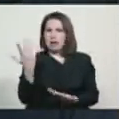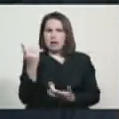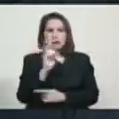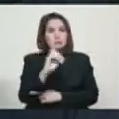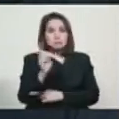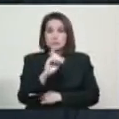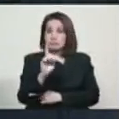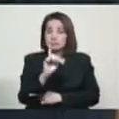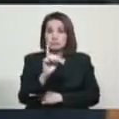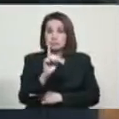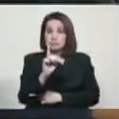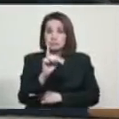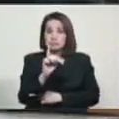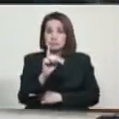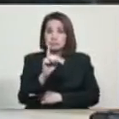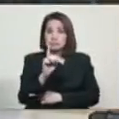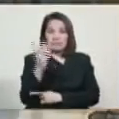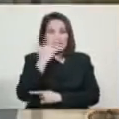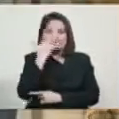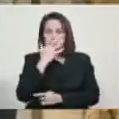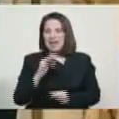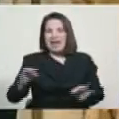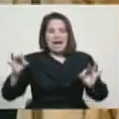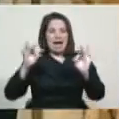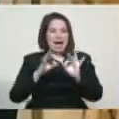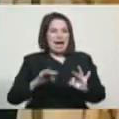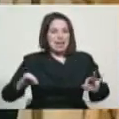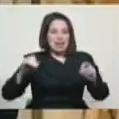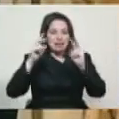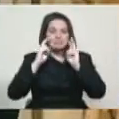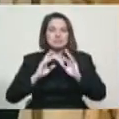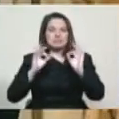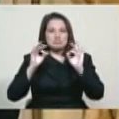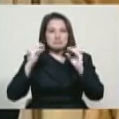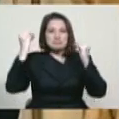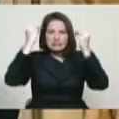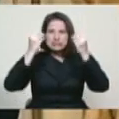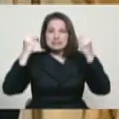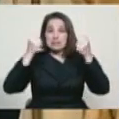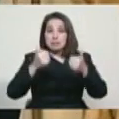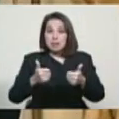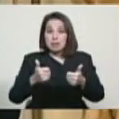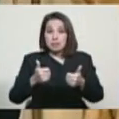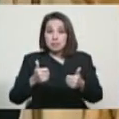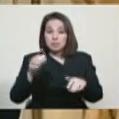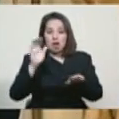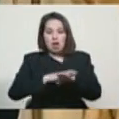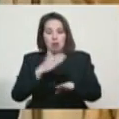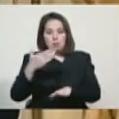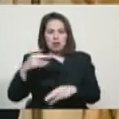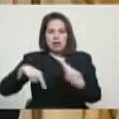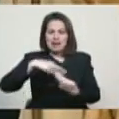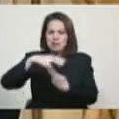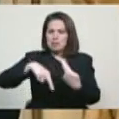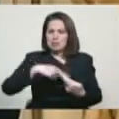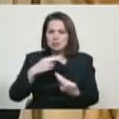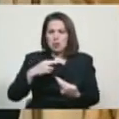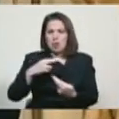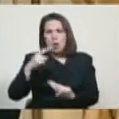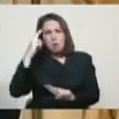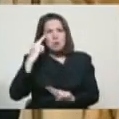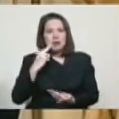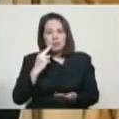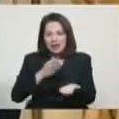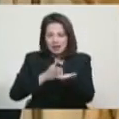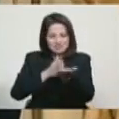no tengan un milímetro de duda, compañeros del mundo, que la revolución bolivariana, por el camino que nos